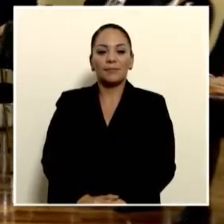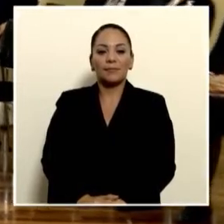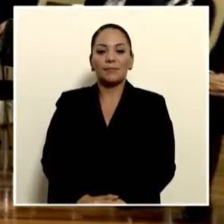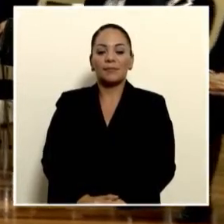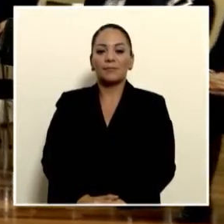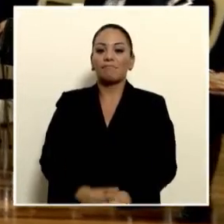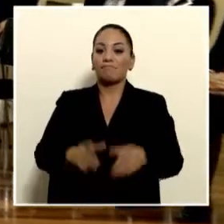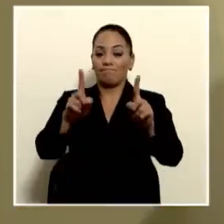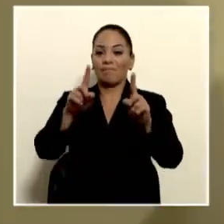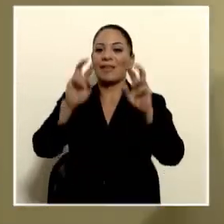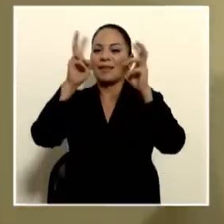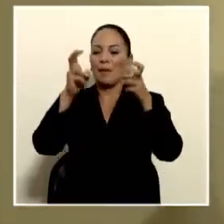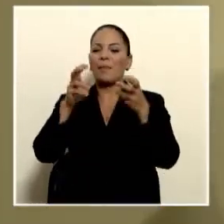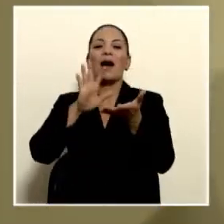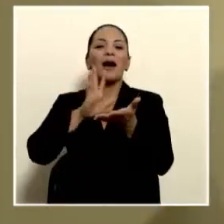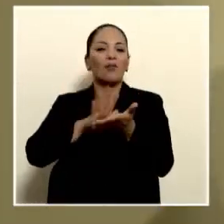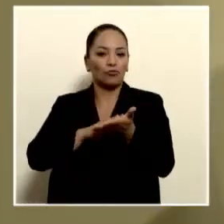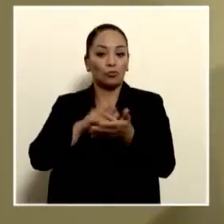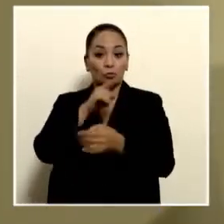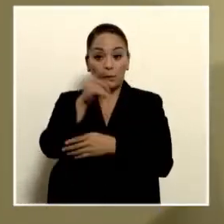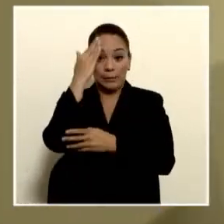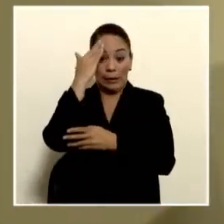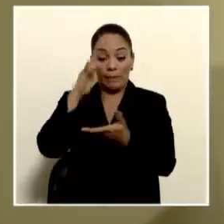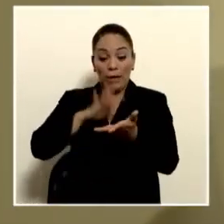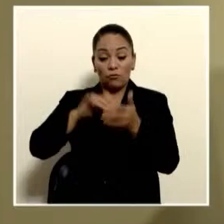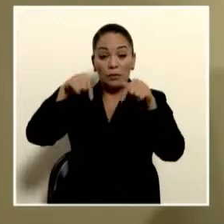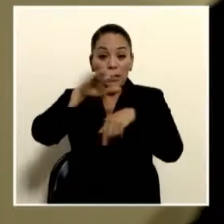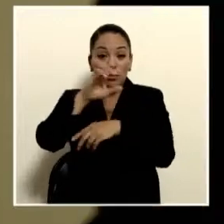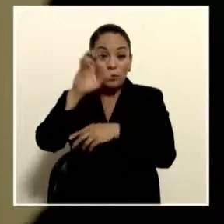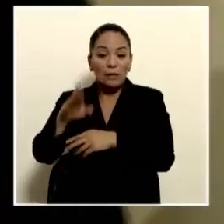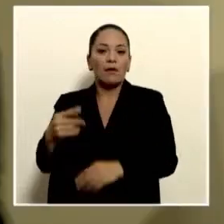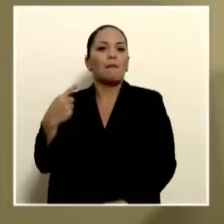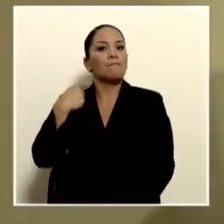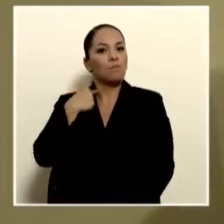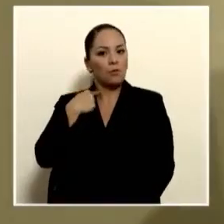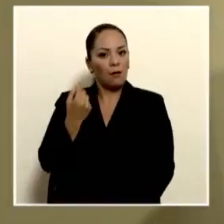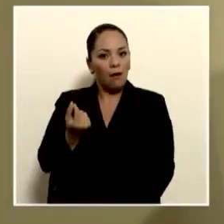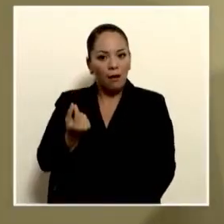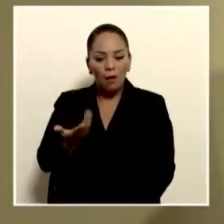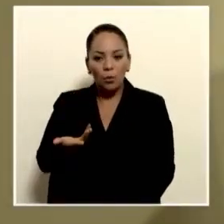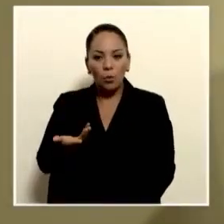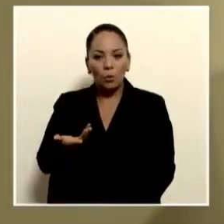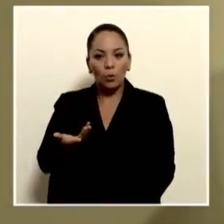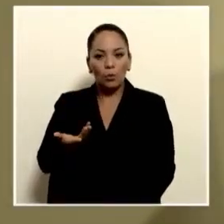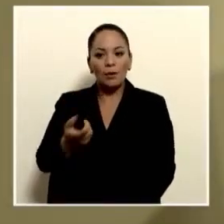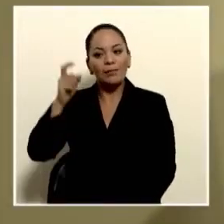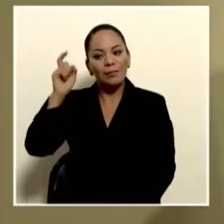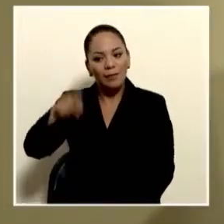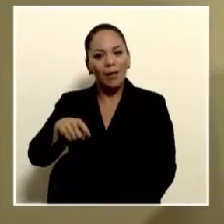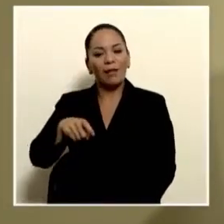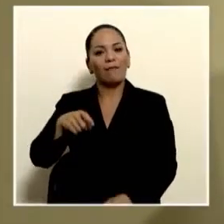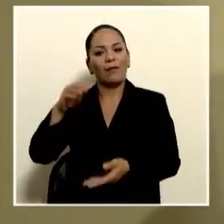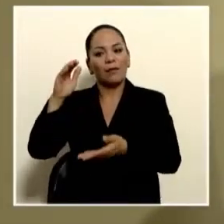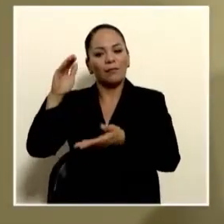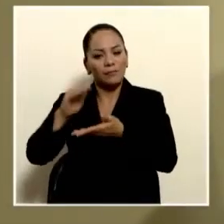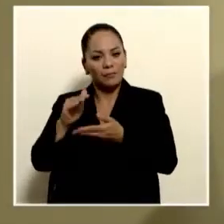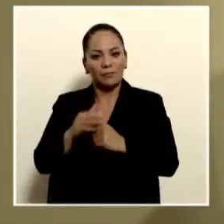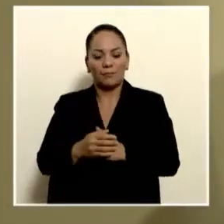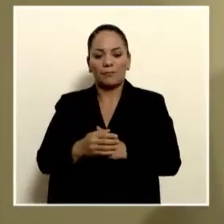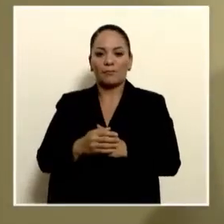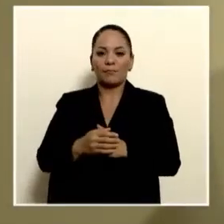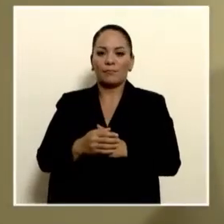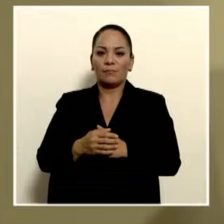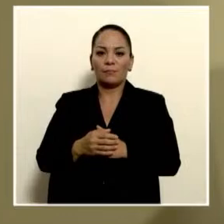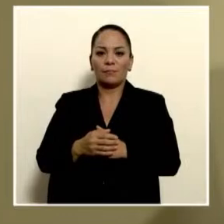El arroz en Costa Rica es excesivamente caro con respecto a lo que debe ser,